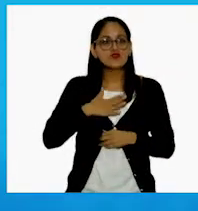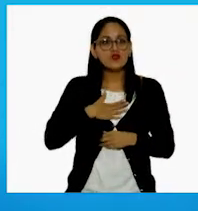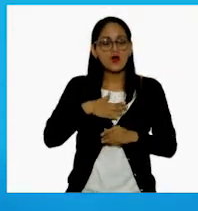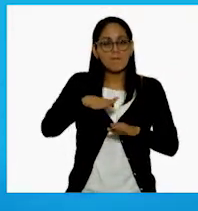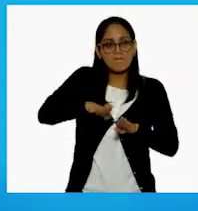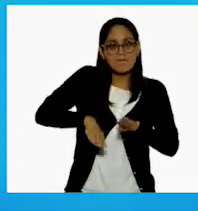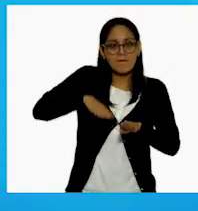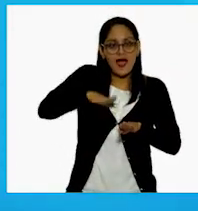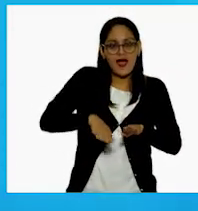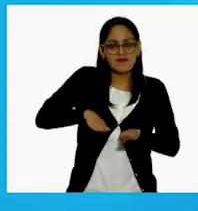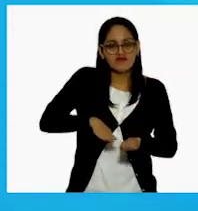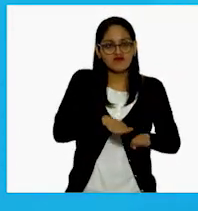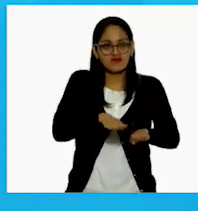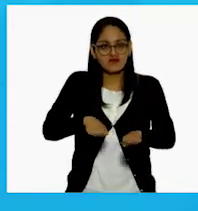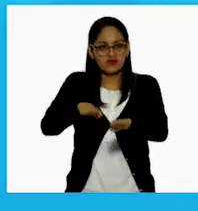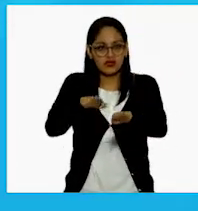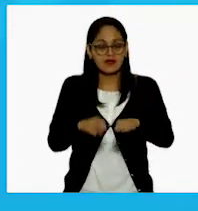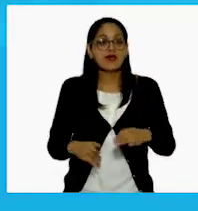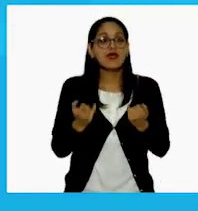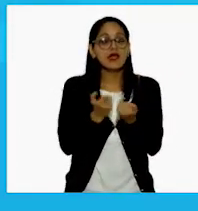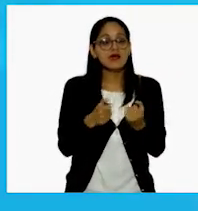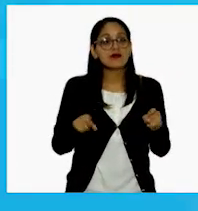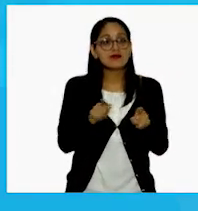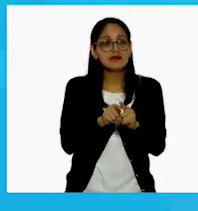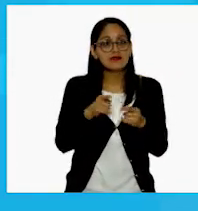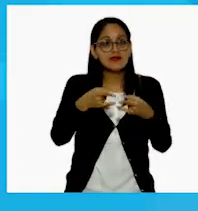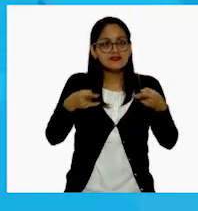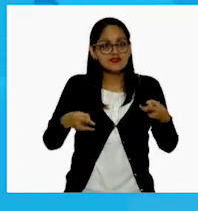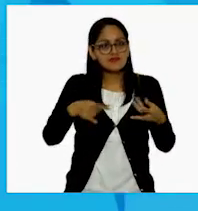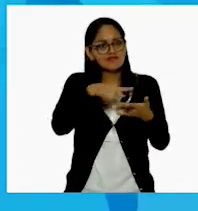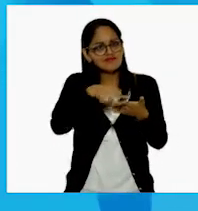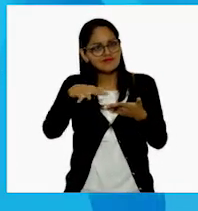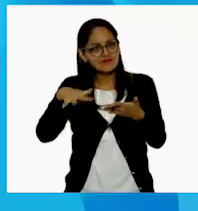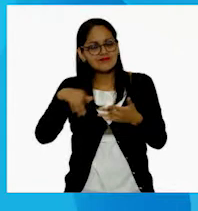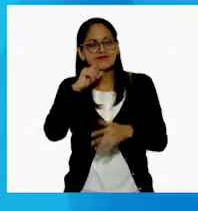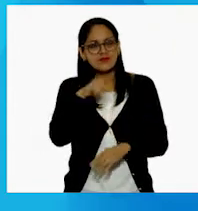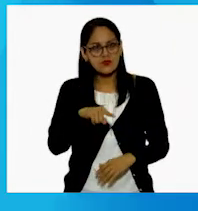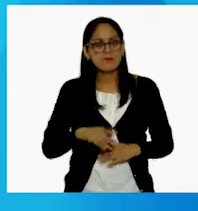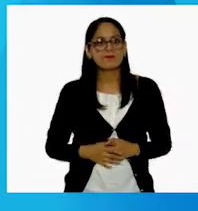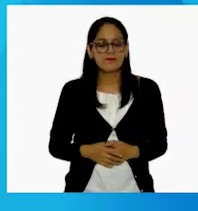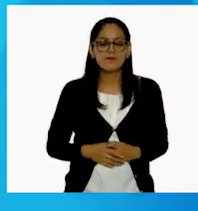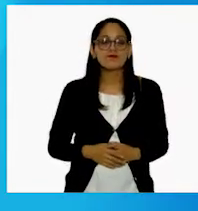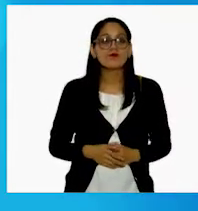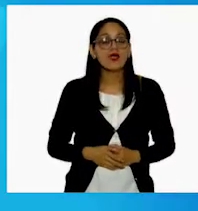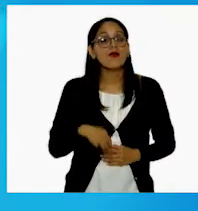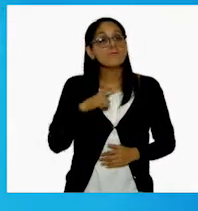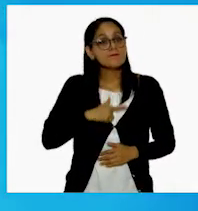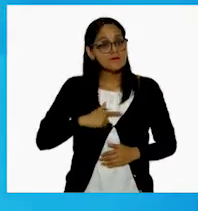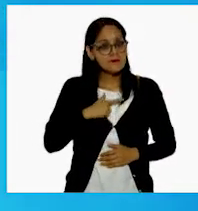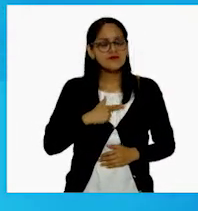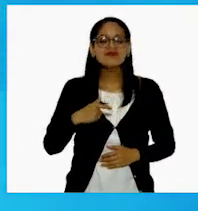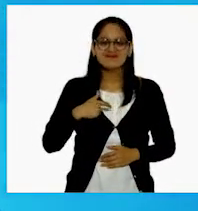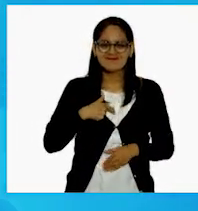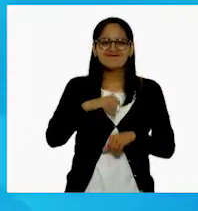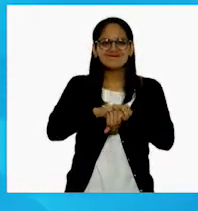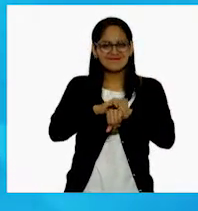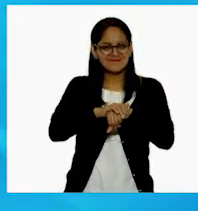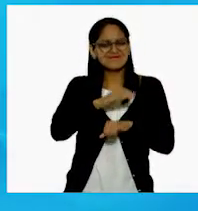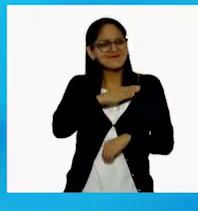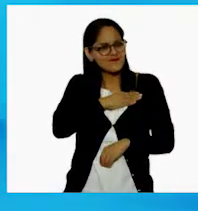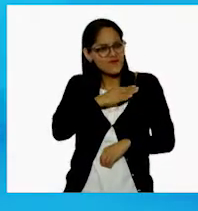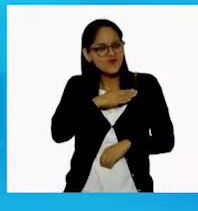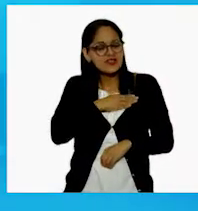monopatín y leer cuentos. Me gusta ser buen amigo y